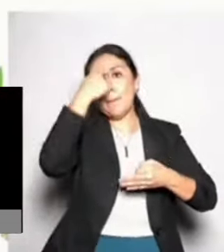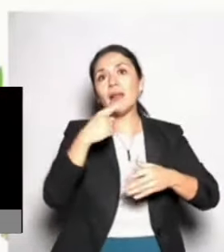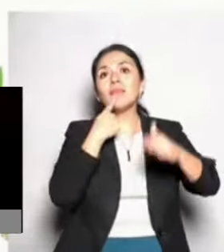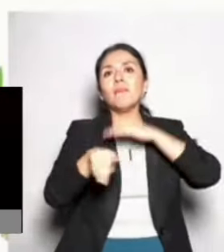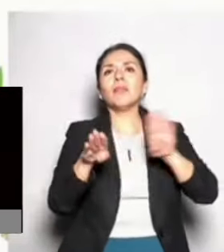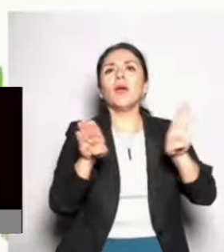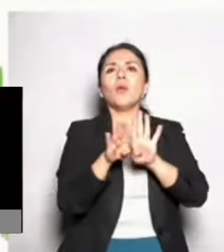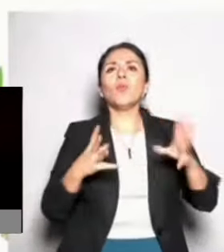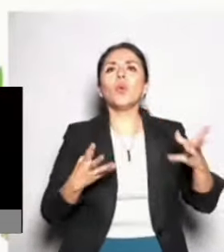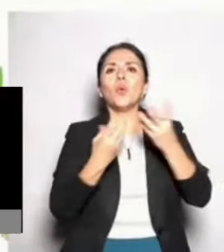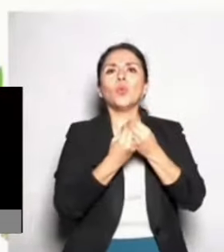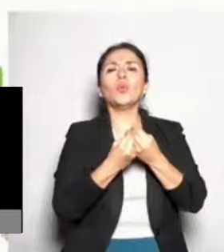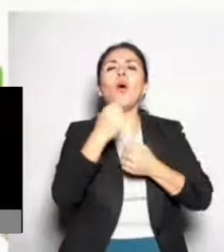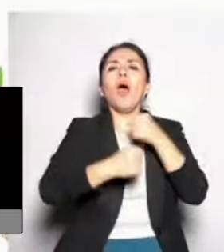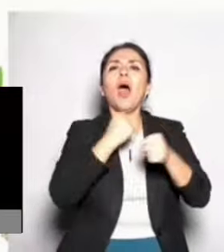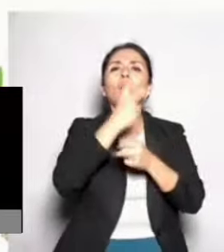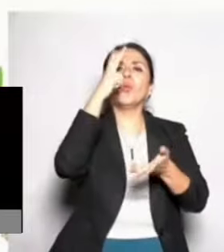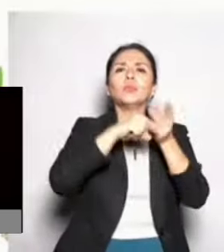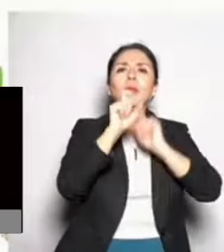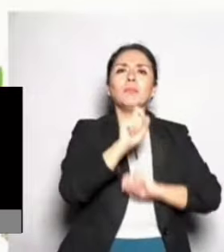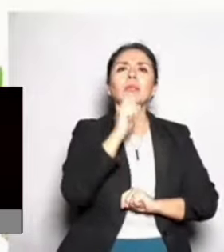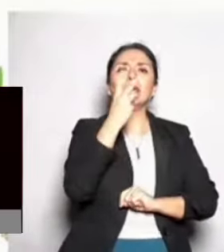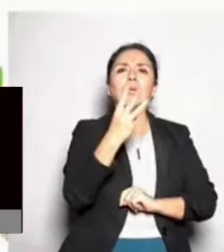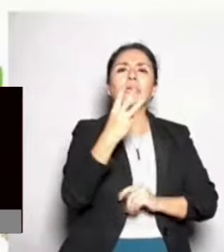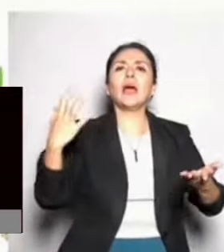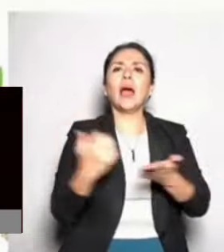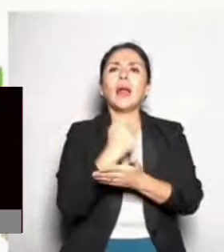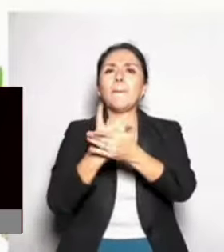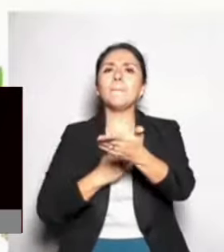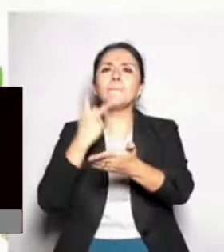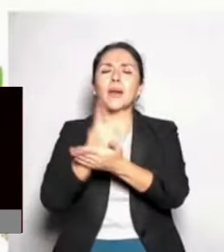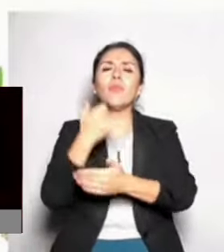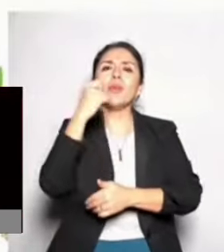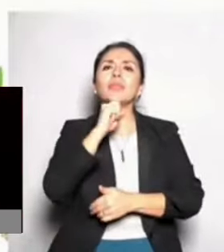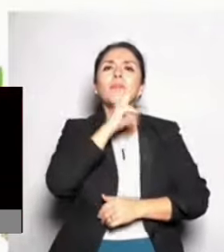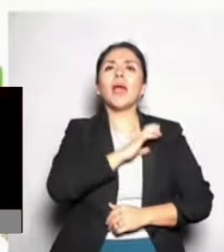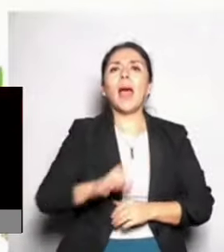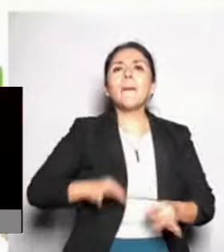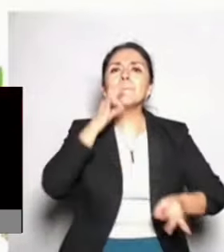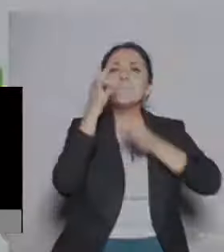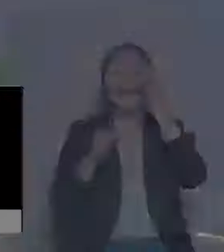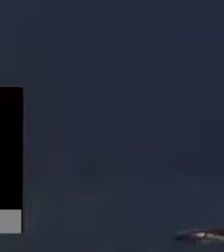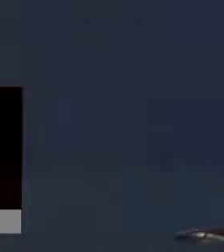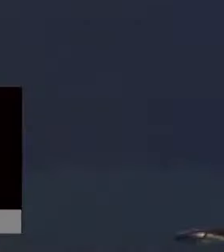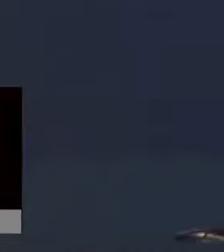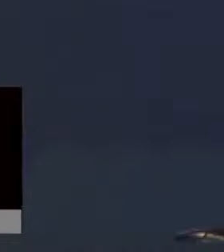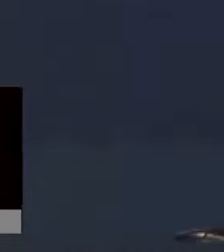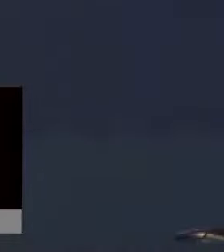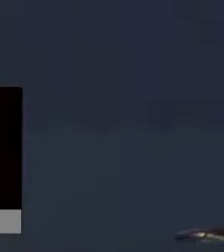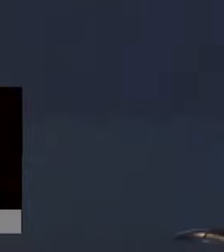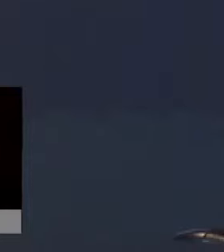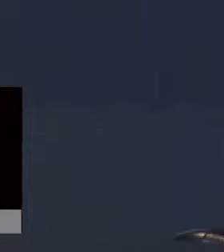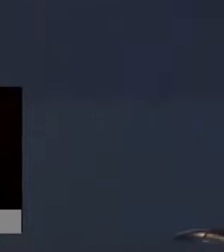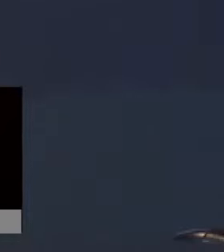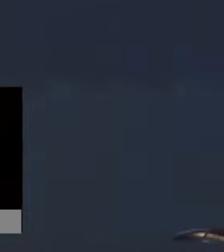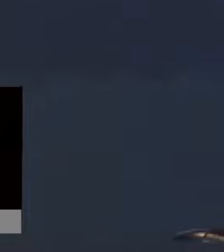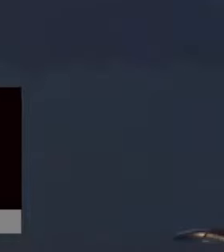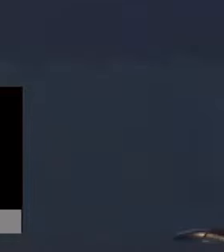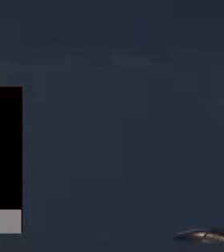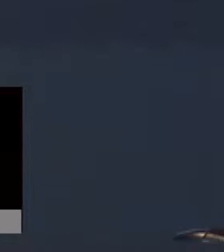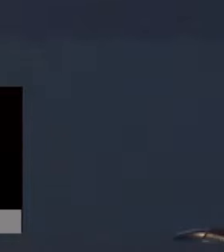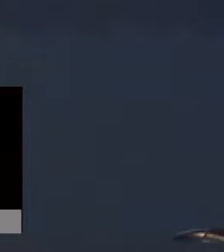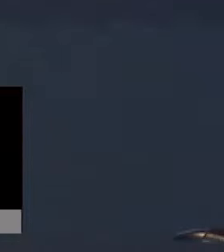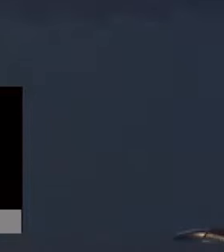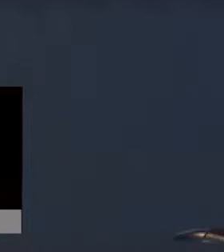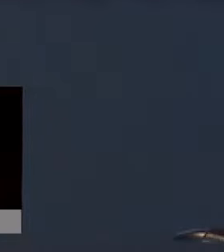ciudad pueda seguir siendo viable ambientalmente hablando la coordinación con las alcaldías con todas Julia Álvarez y